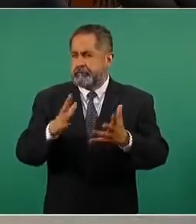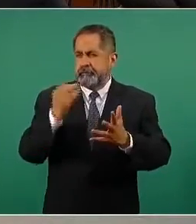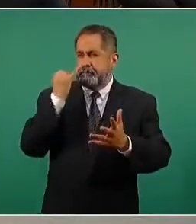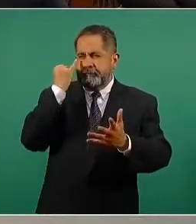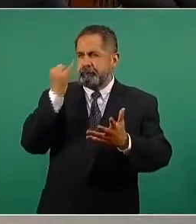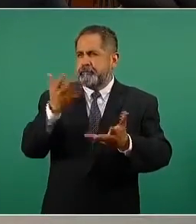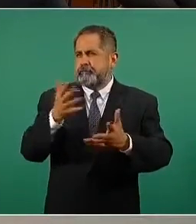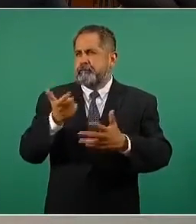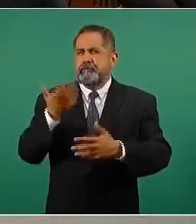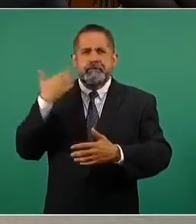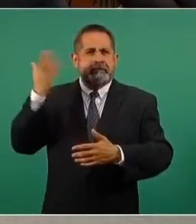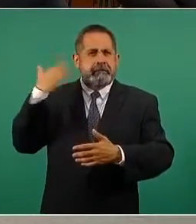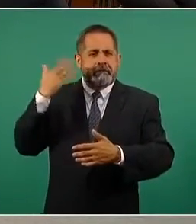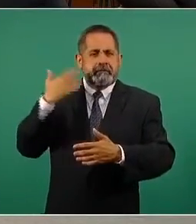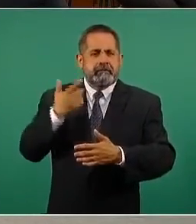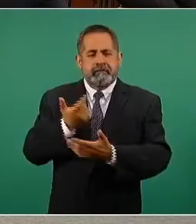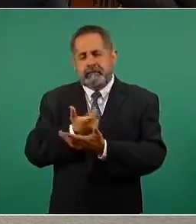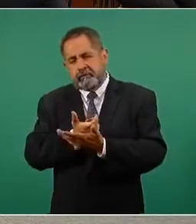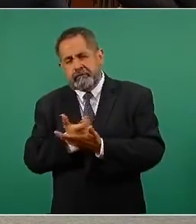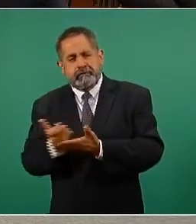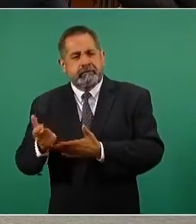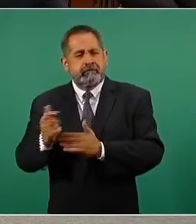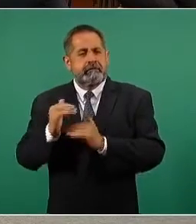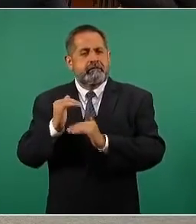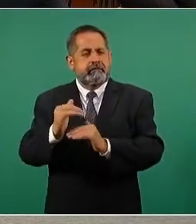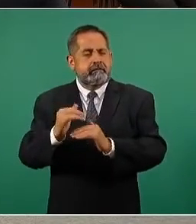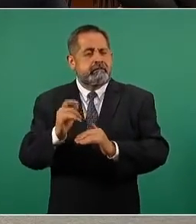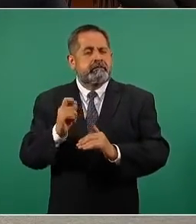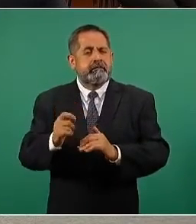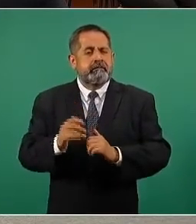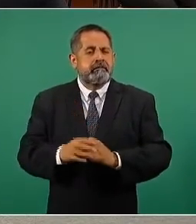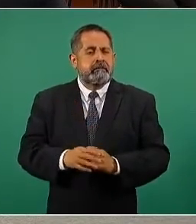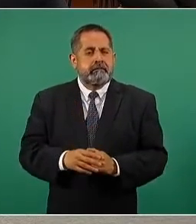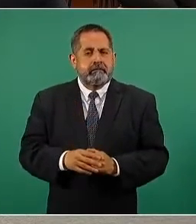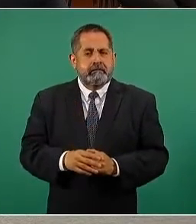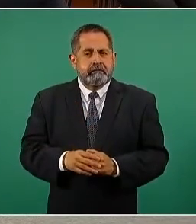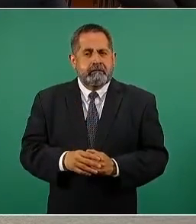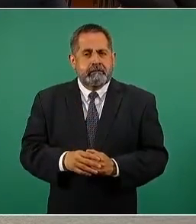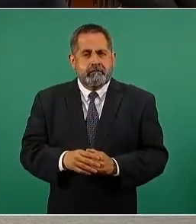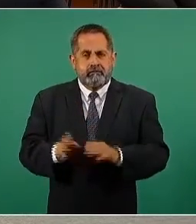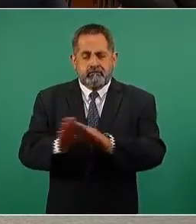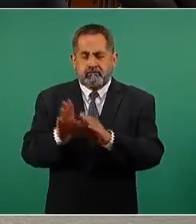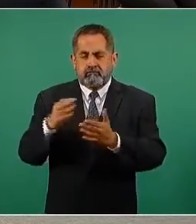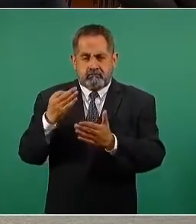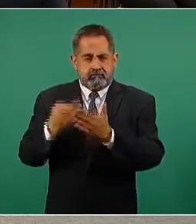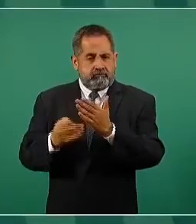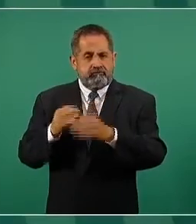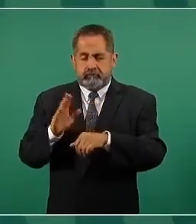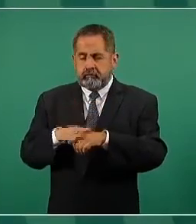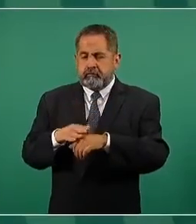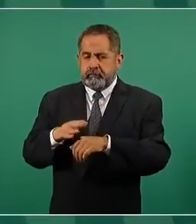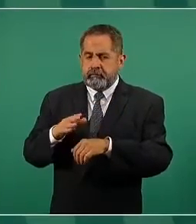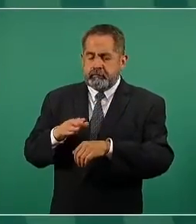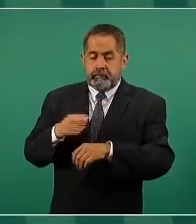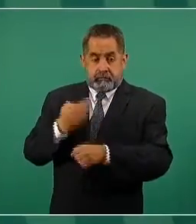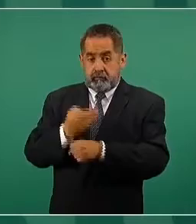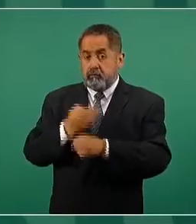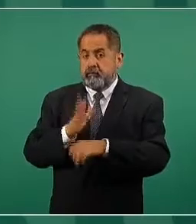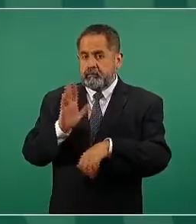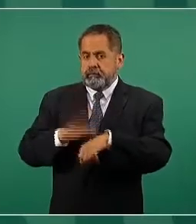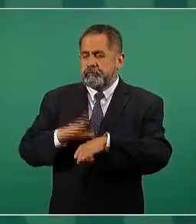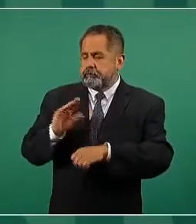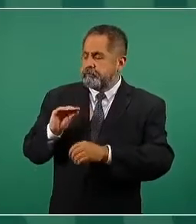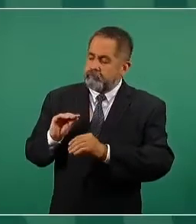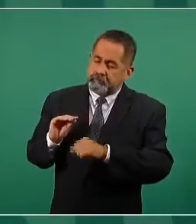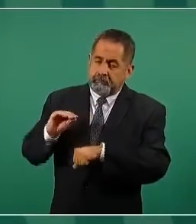idea, el salario se ha incrementado desde que estamos en el